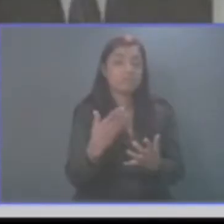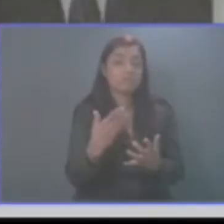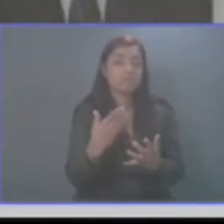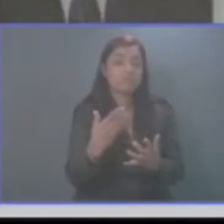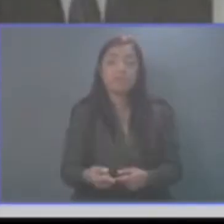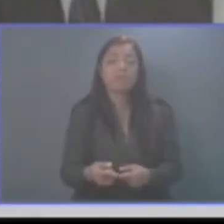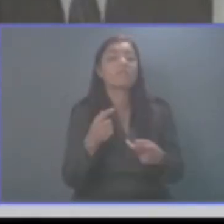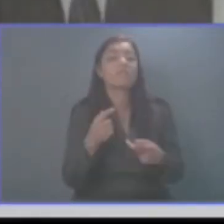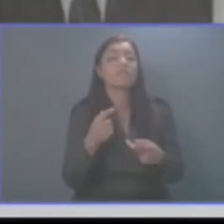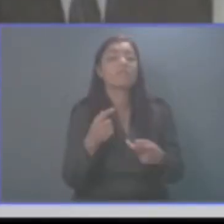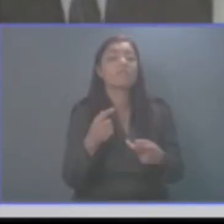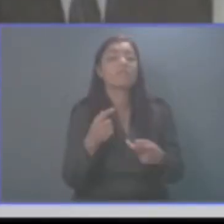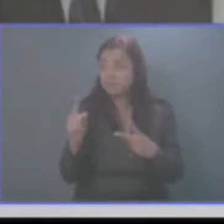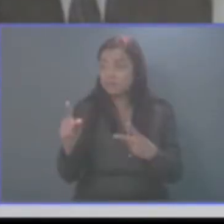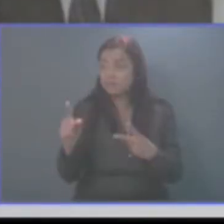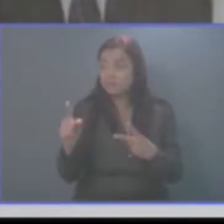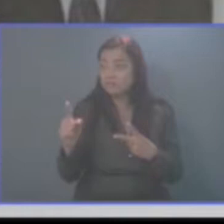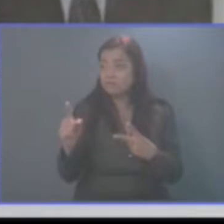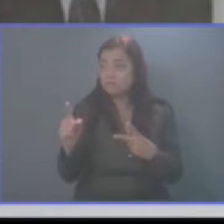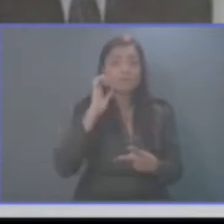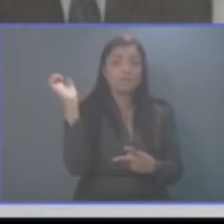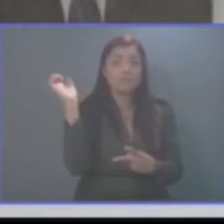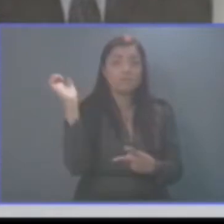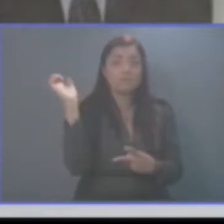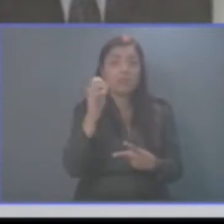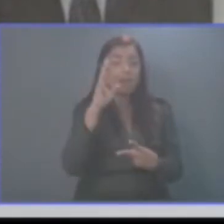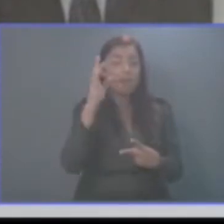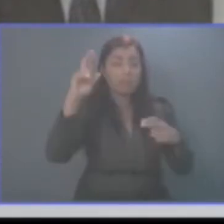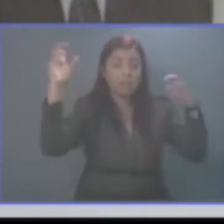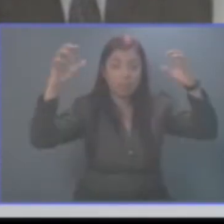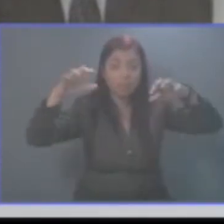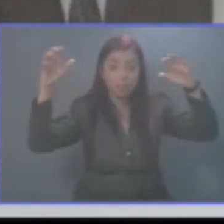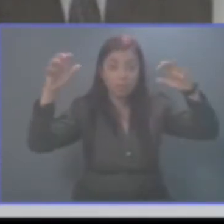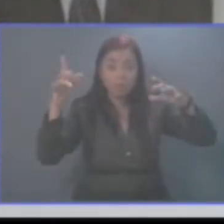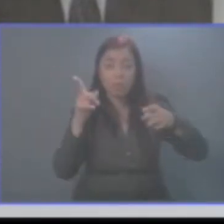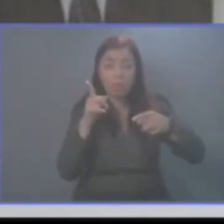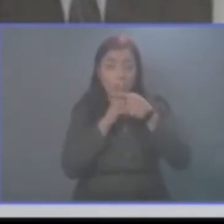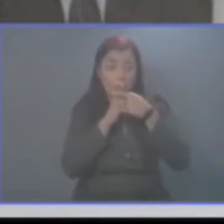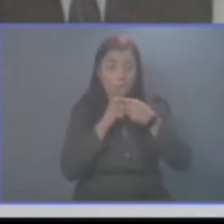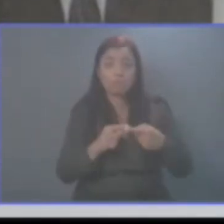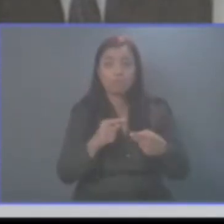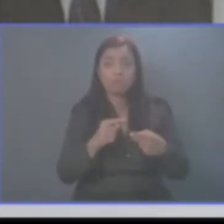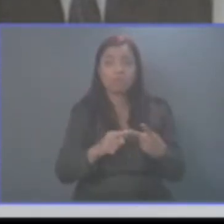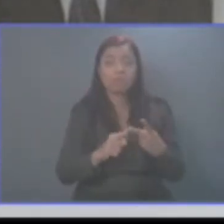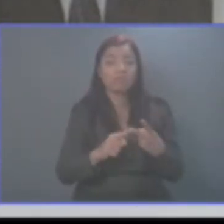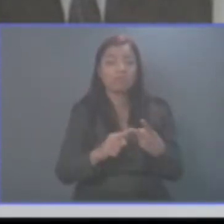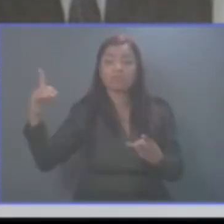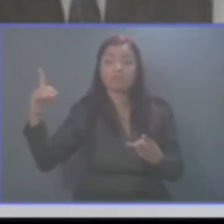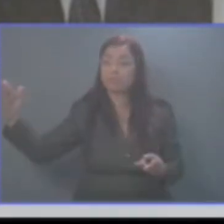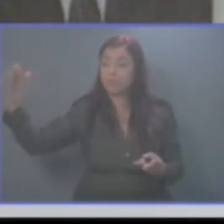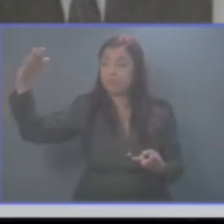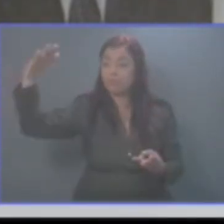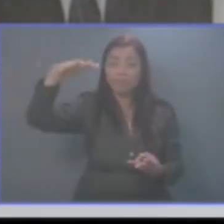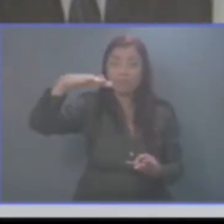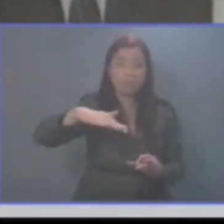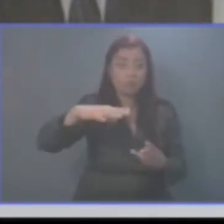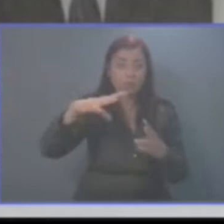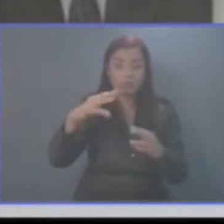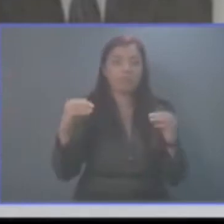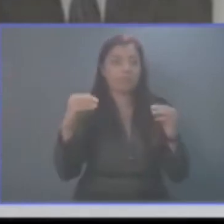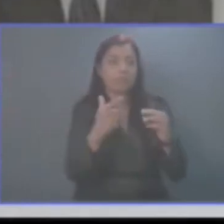Su ausencia durante la emergencia por las lluvias, el misterioso apagón en el aeropuerto, entre otros temas.